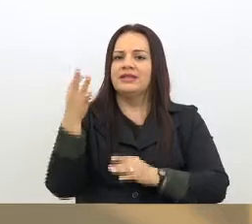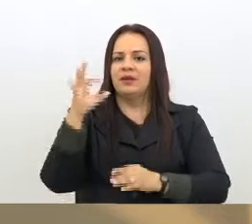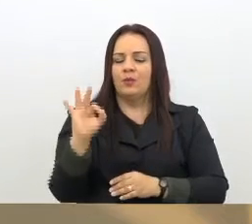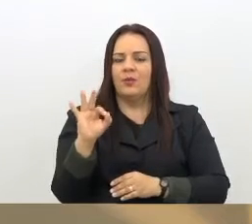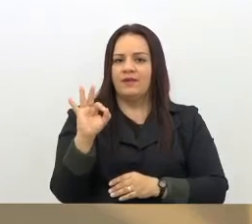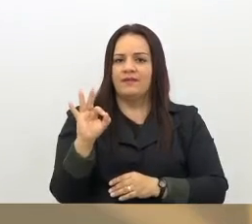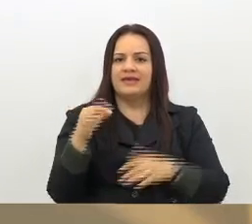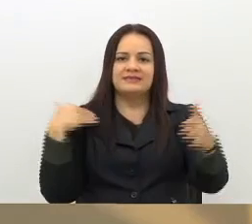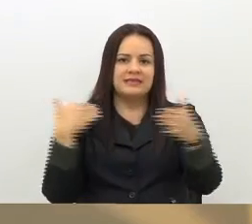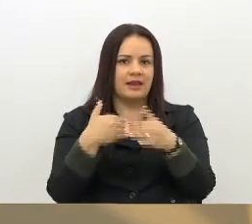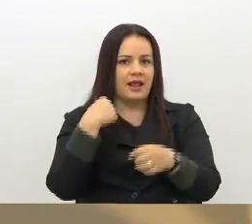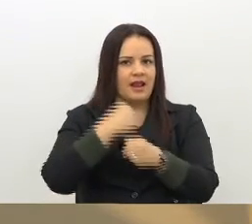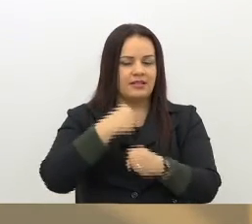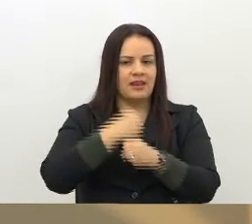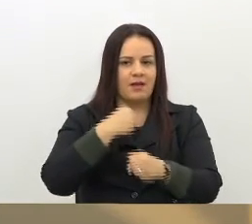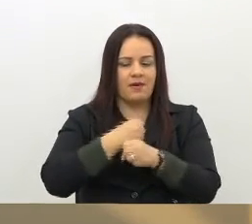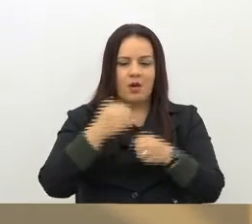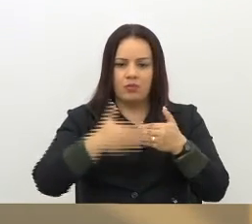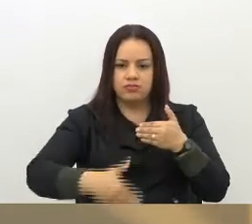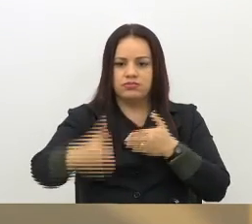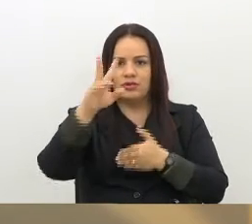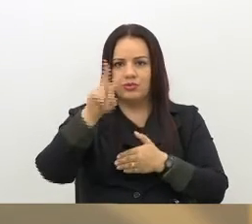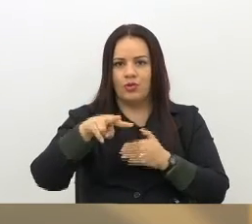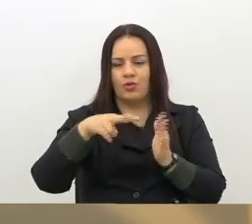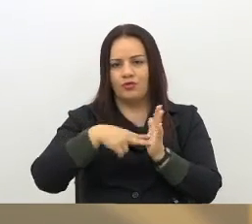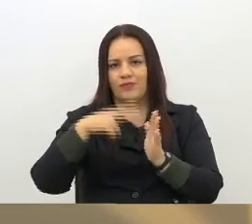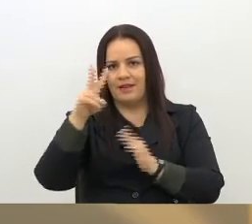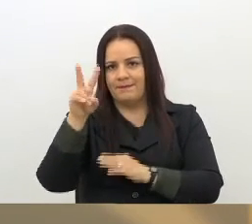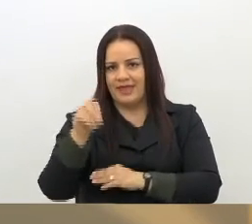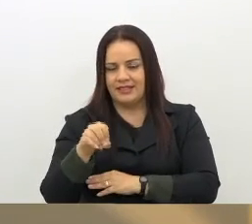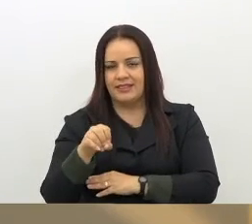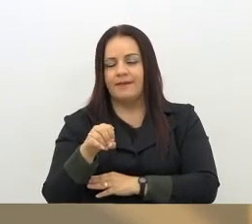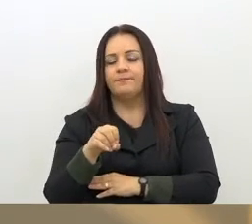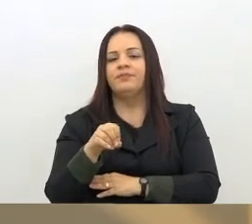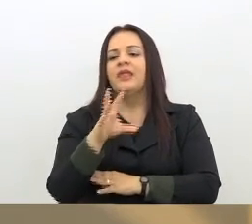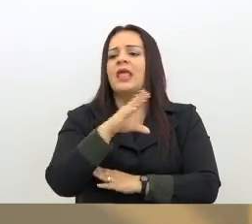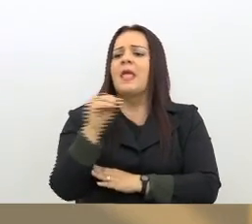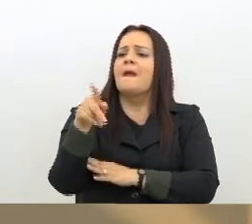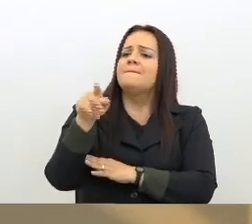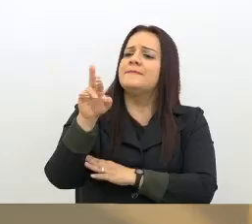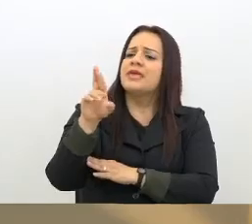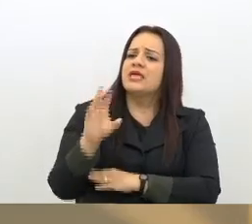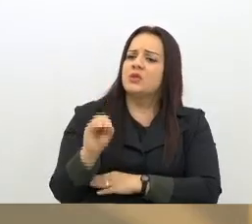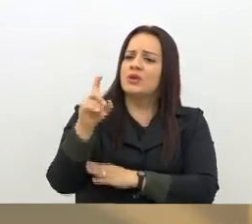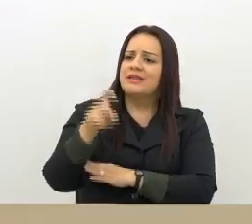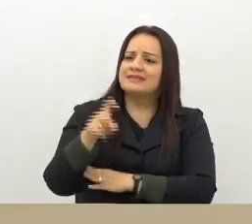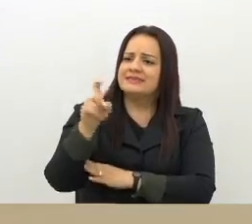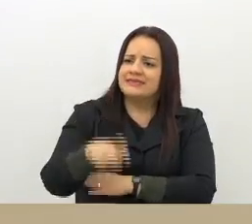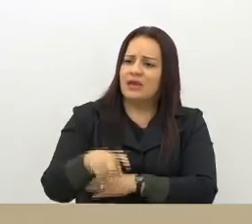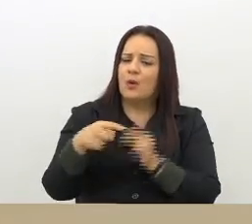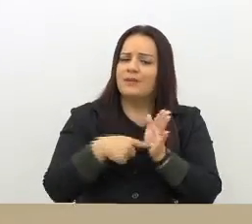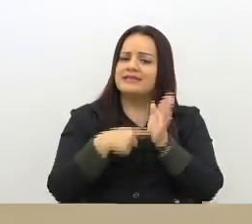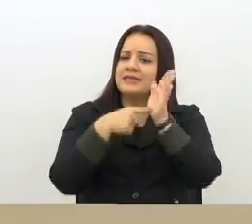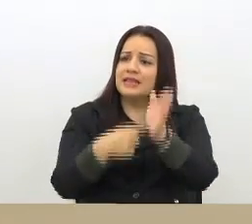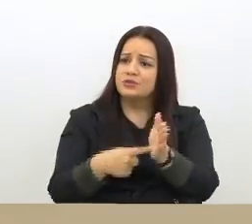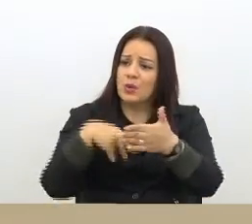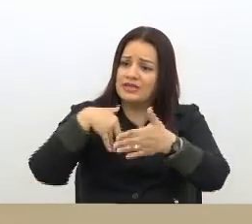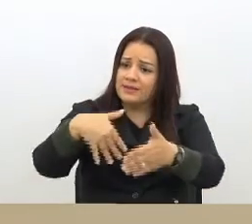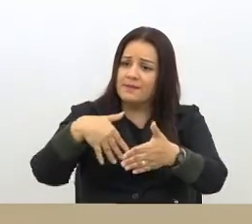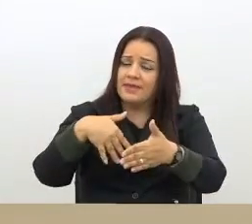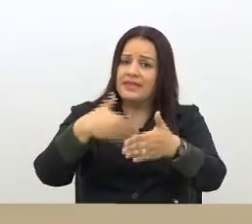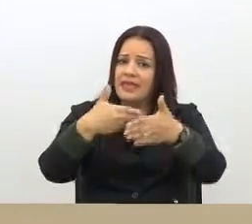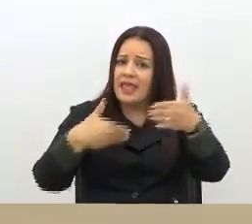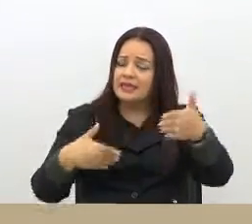la ardua tarea que tenemos por delante en el 2020. Don Pedro, ¿es necesario la presentación de ese expediente? ¿No se